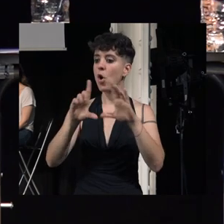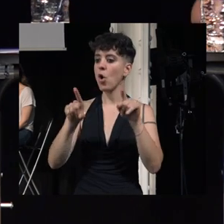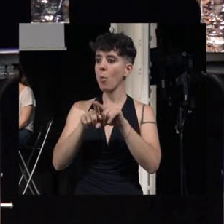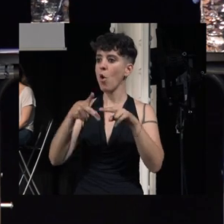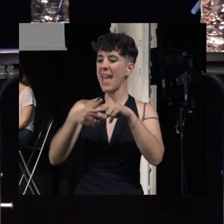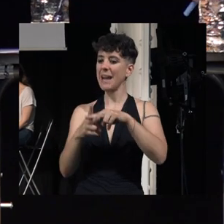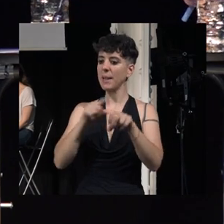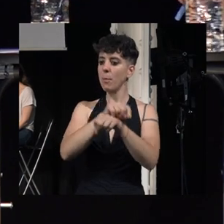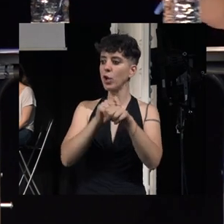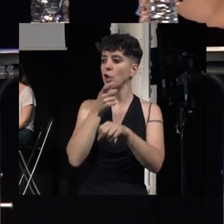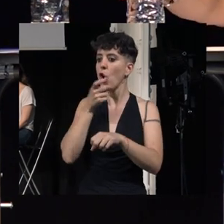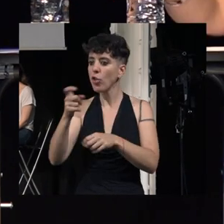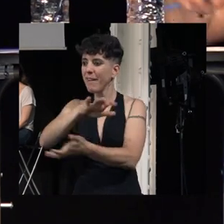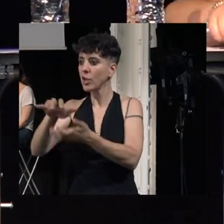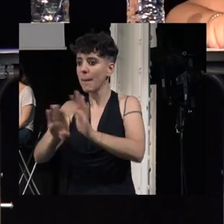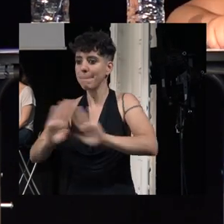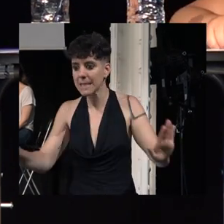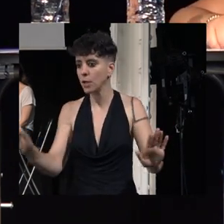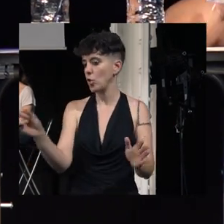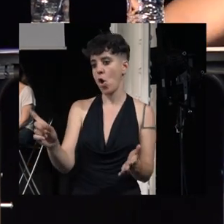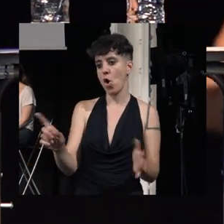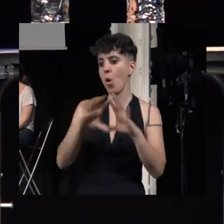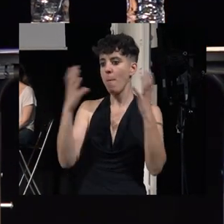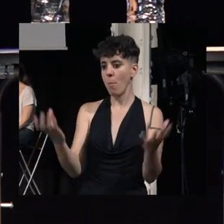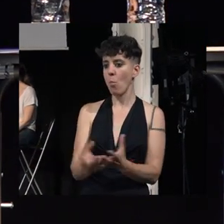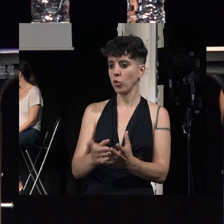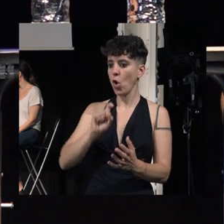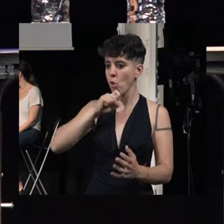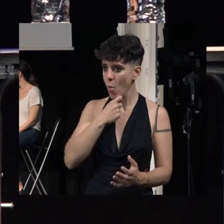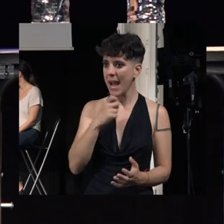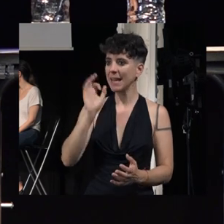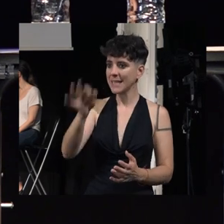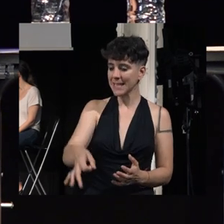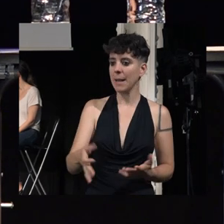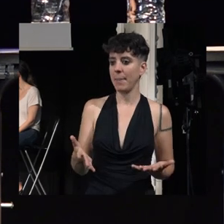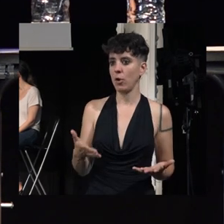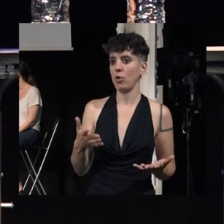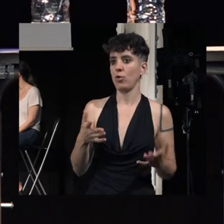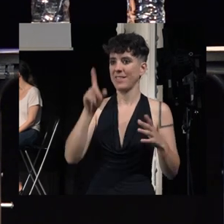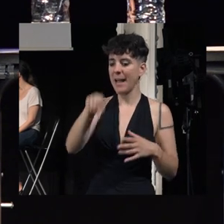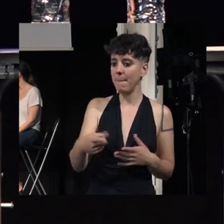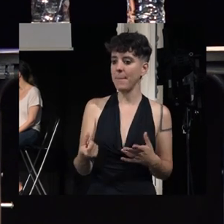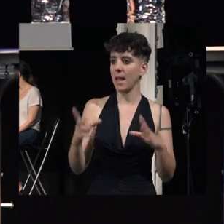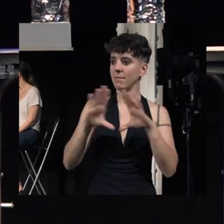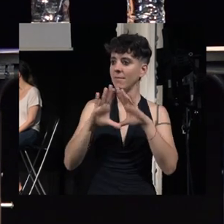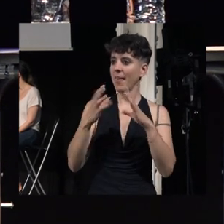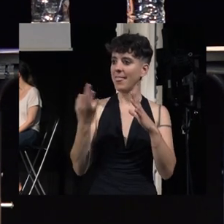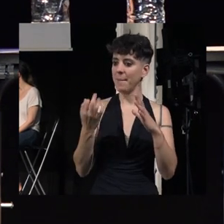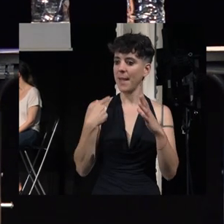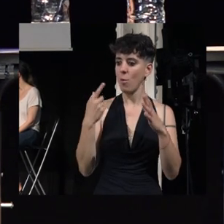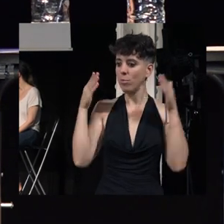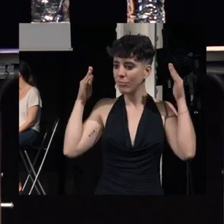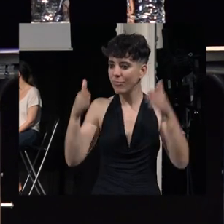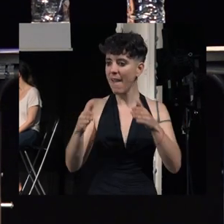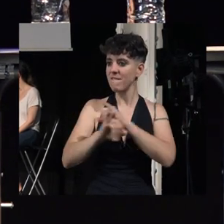político contra la violencia y contra un mundo cruel, es todo un pensamiento que ficciona la felicidad,